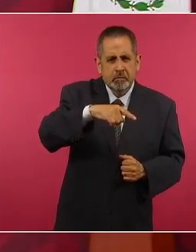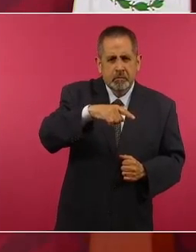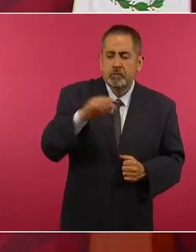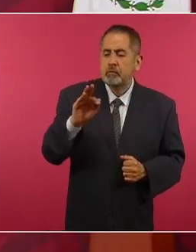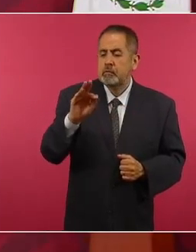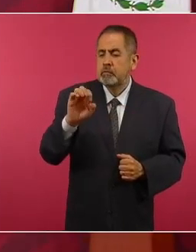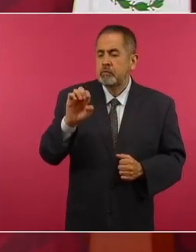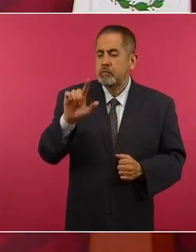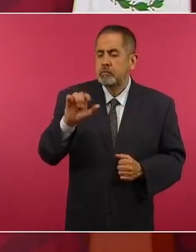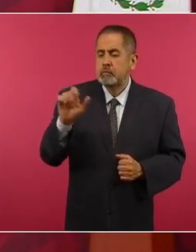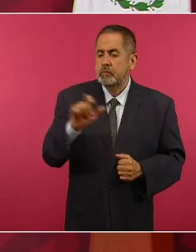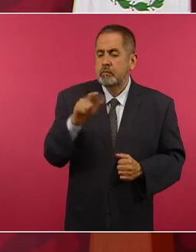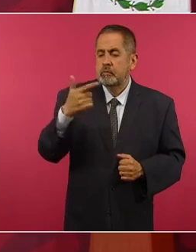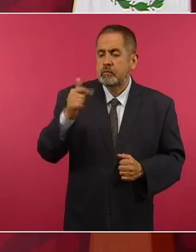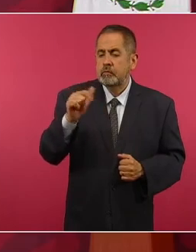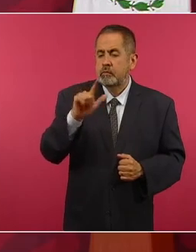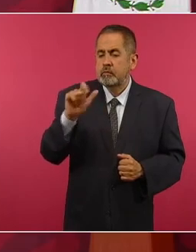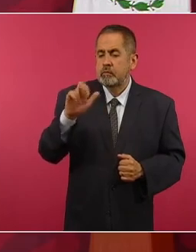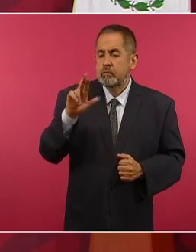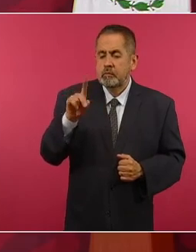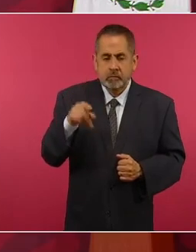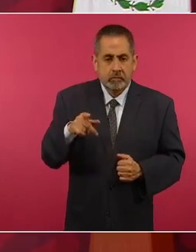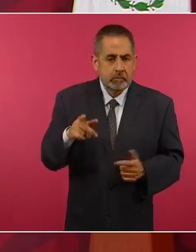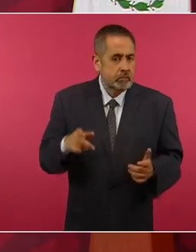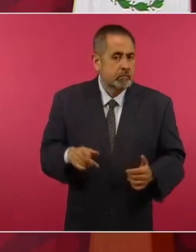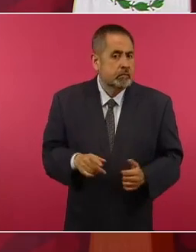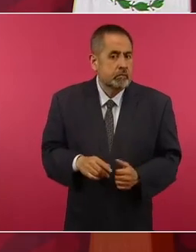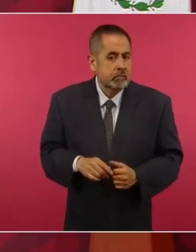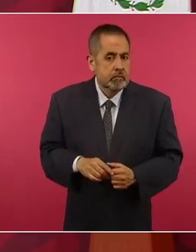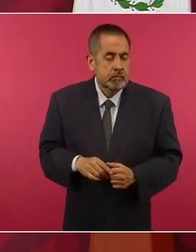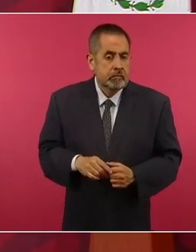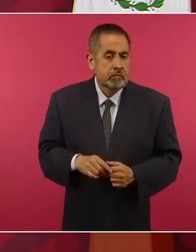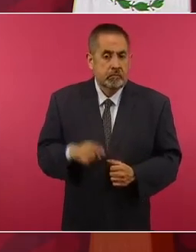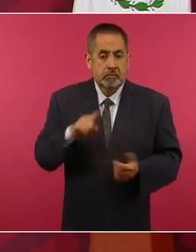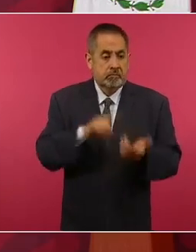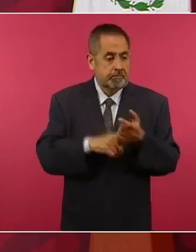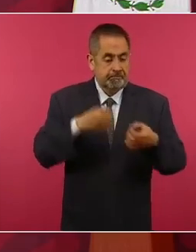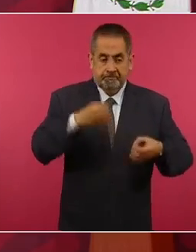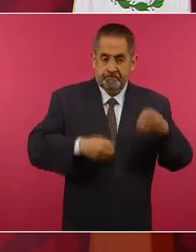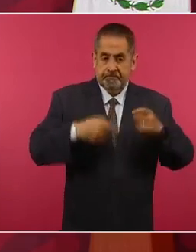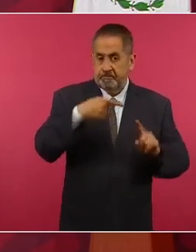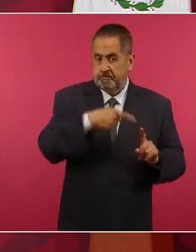Félix Gallardo, sí. Y el juez